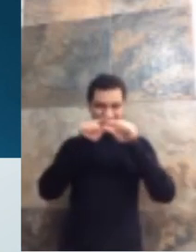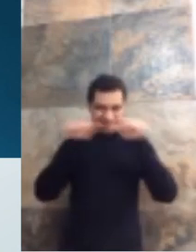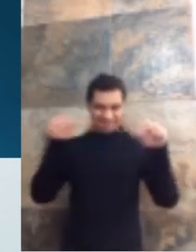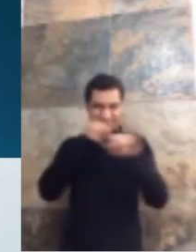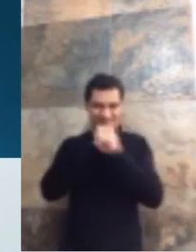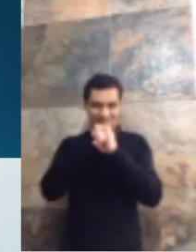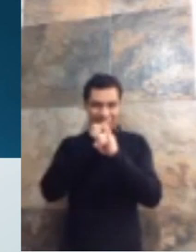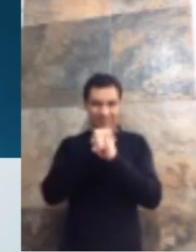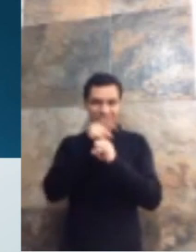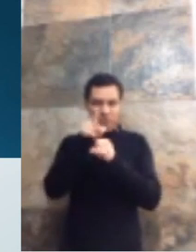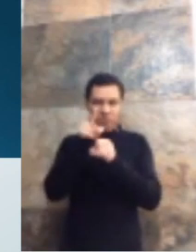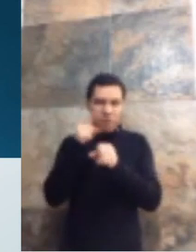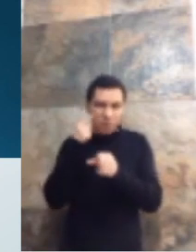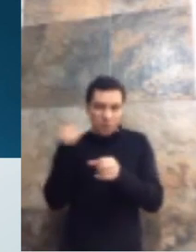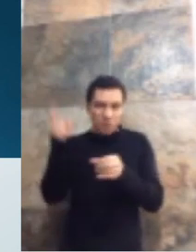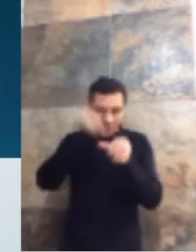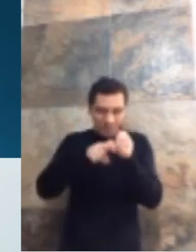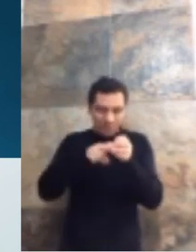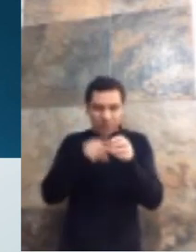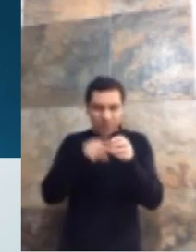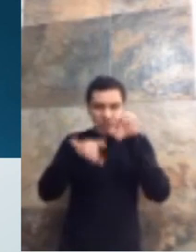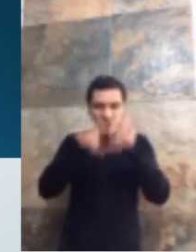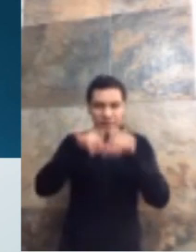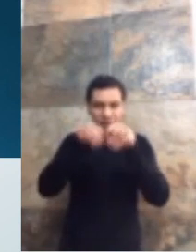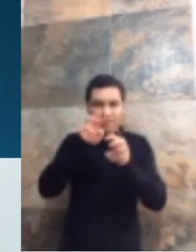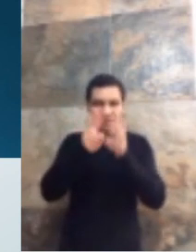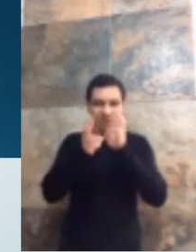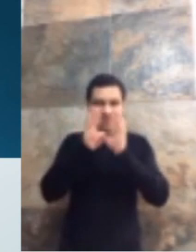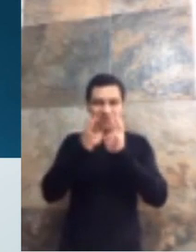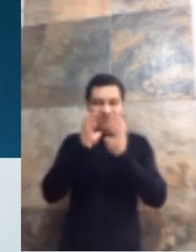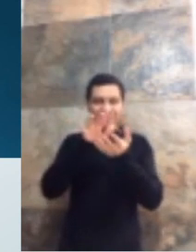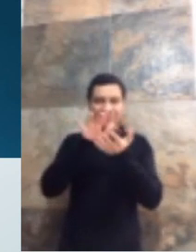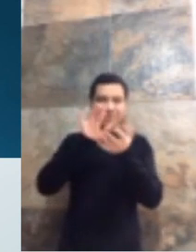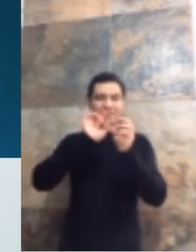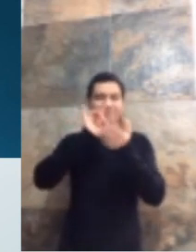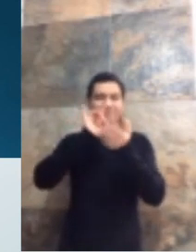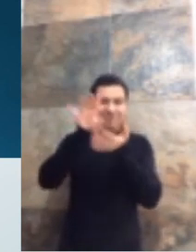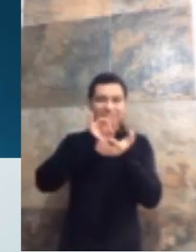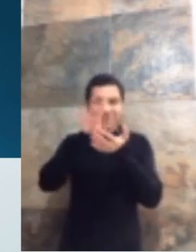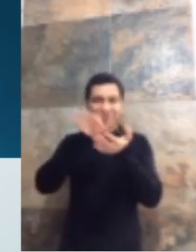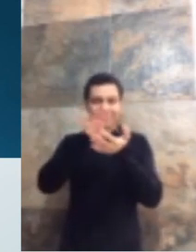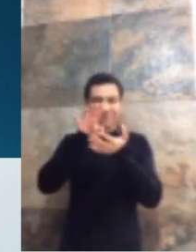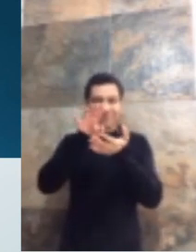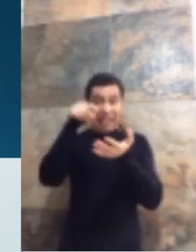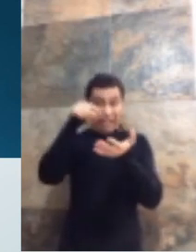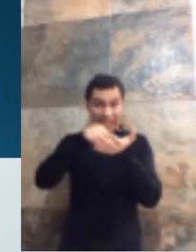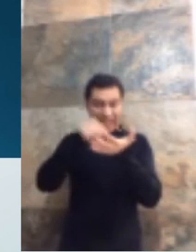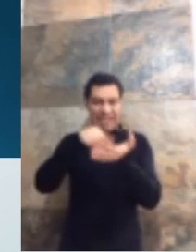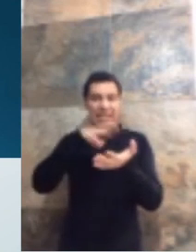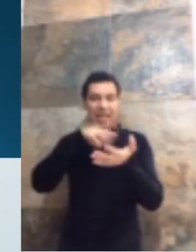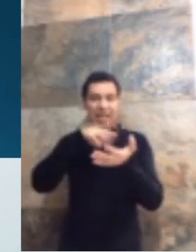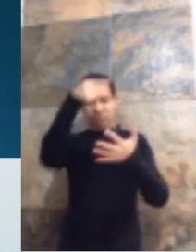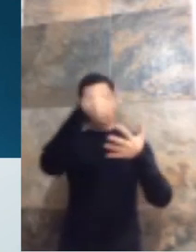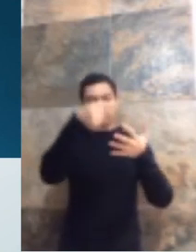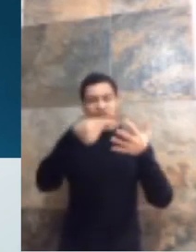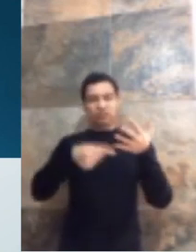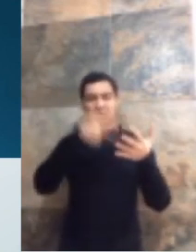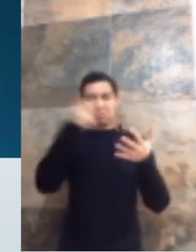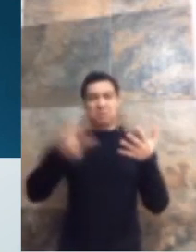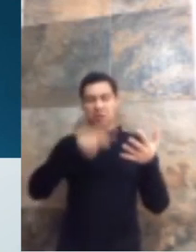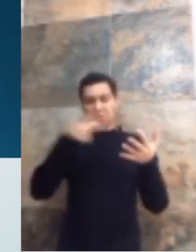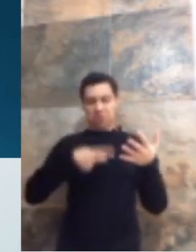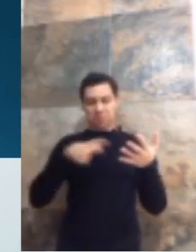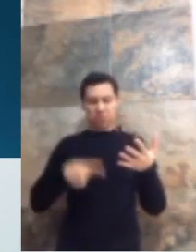lo que realmente está ocurriendo, pero además tienen un cuestionario, tienen una lista de preguntas que